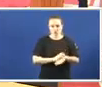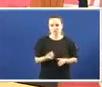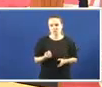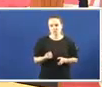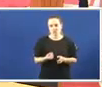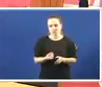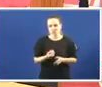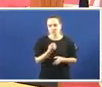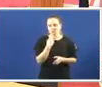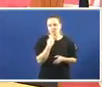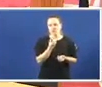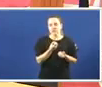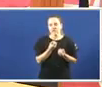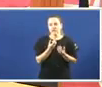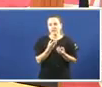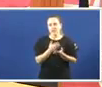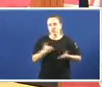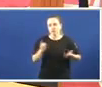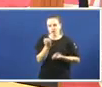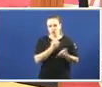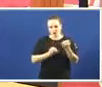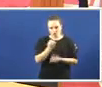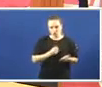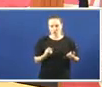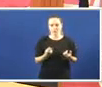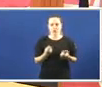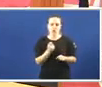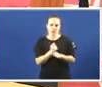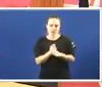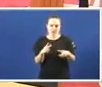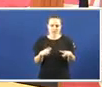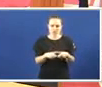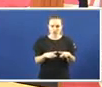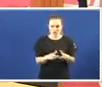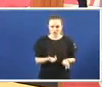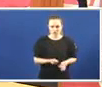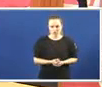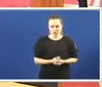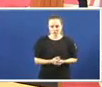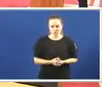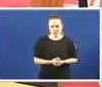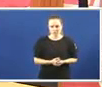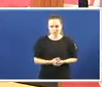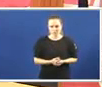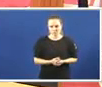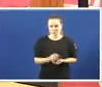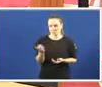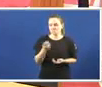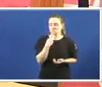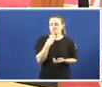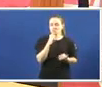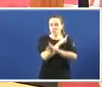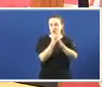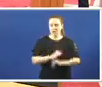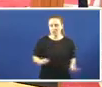cadro macroeconómico ca realidade laboral e social na que vive a cidadanía. Unha Arcadia feliz, o decía o